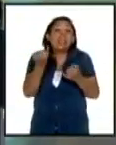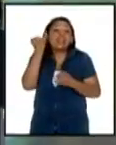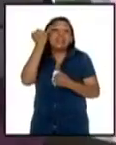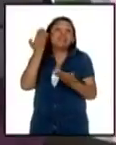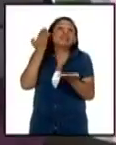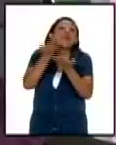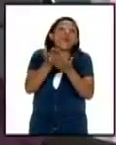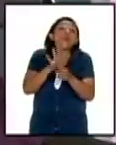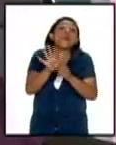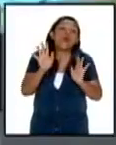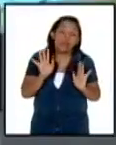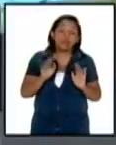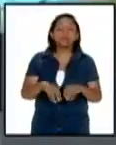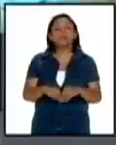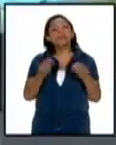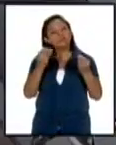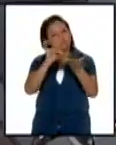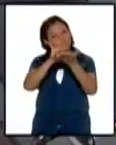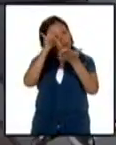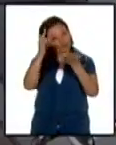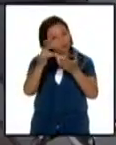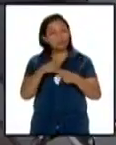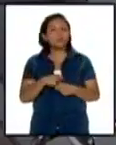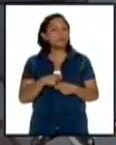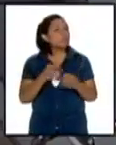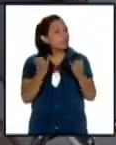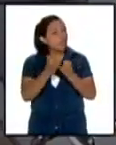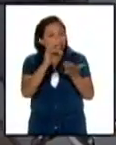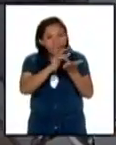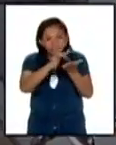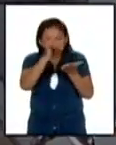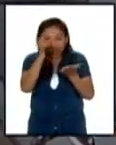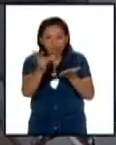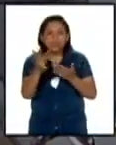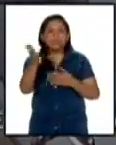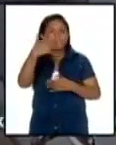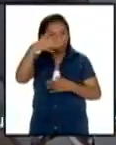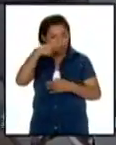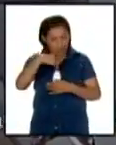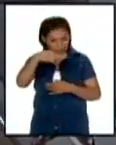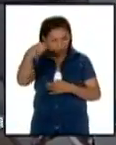proponer. Muchas gracias, maestra, por habernos acompañado. Pues muchísimas gracias. Búsquenos